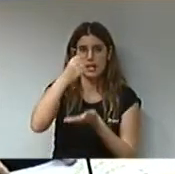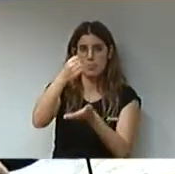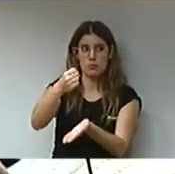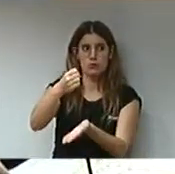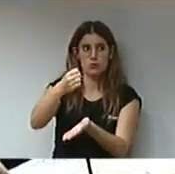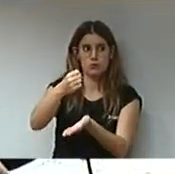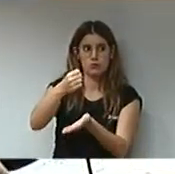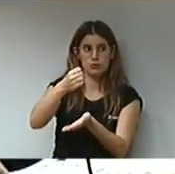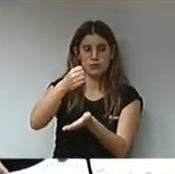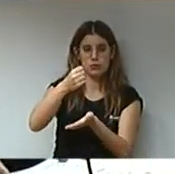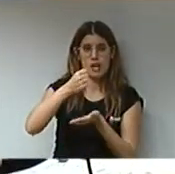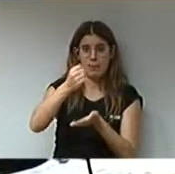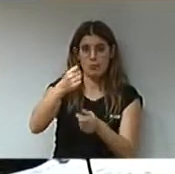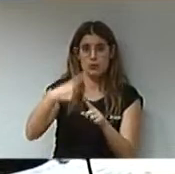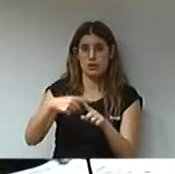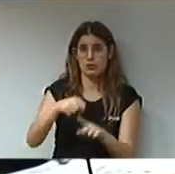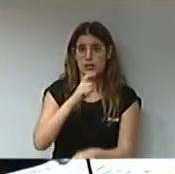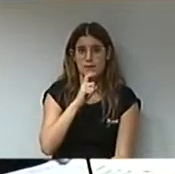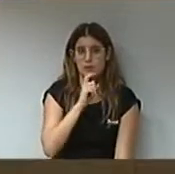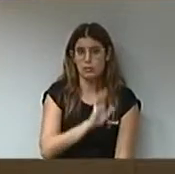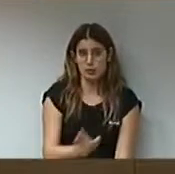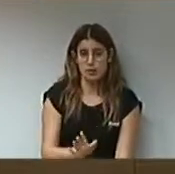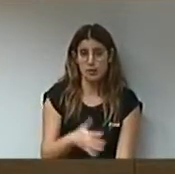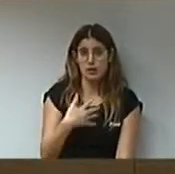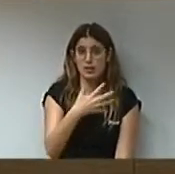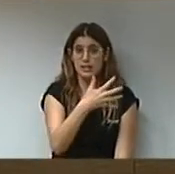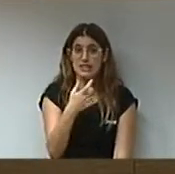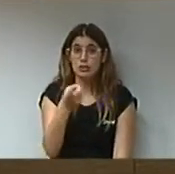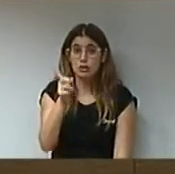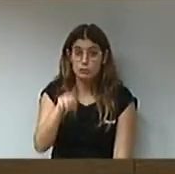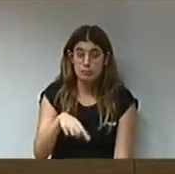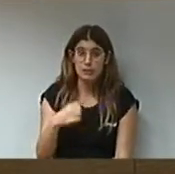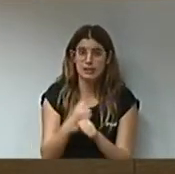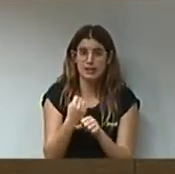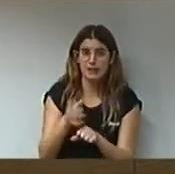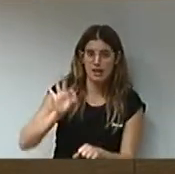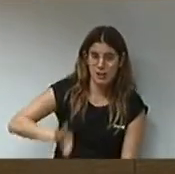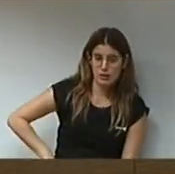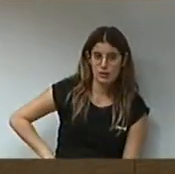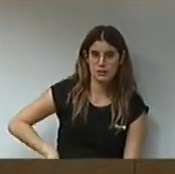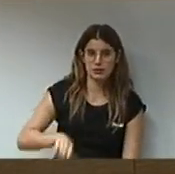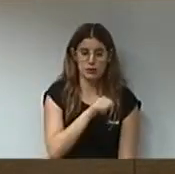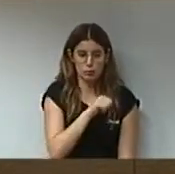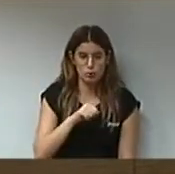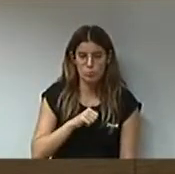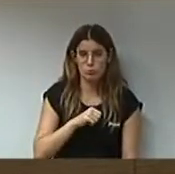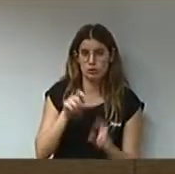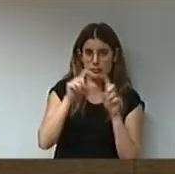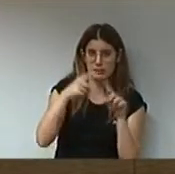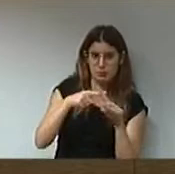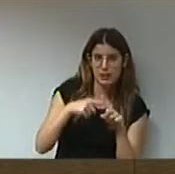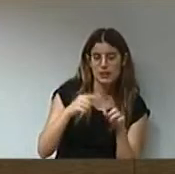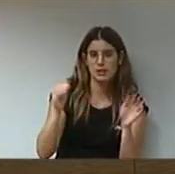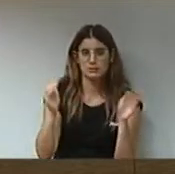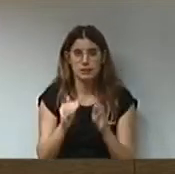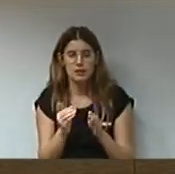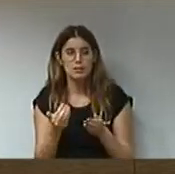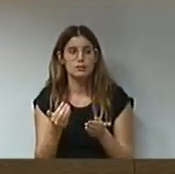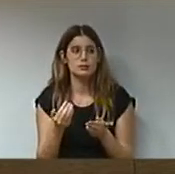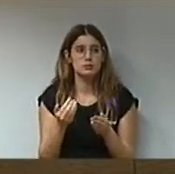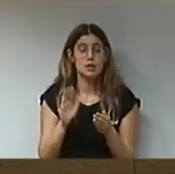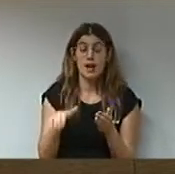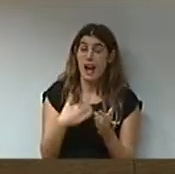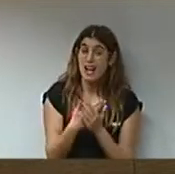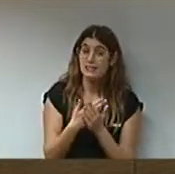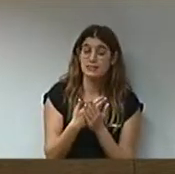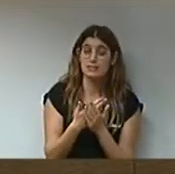frente a la dificultad. Más de 500.000 trabajadores y trabajadoras autónomos, pymes, comercios, establecimientos, hasta